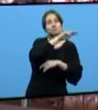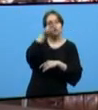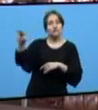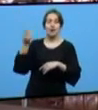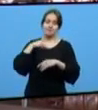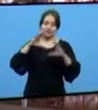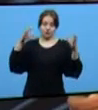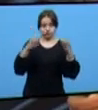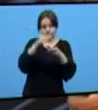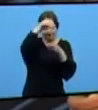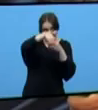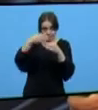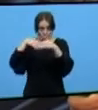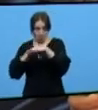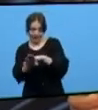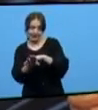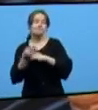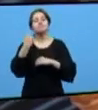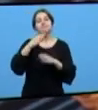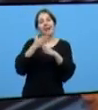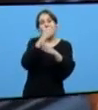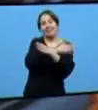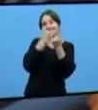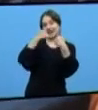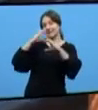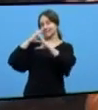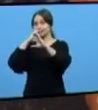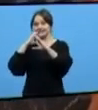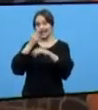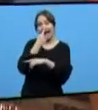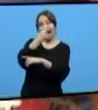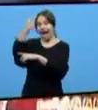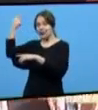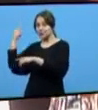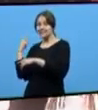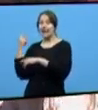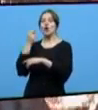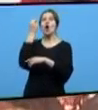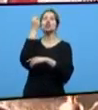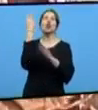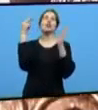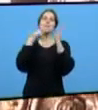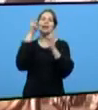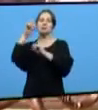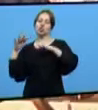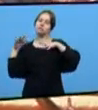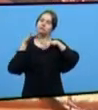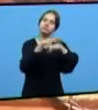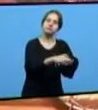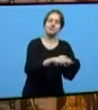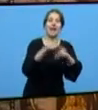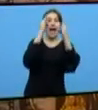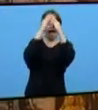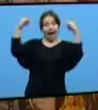xa montados das procesións, a antesala da festividade e que o ano pasado recibiu a 12.000 visitantes. En Carpa sería prácticamente